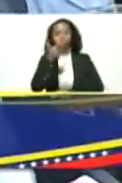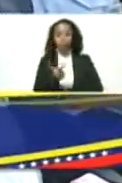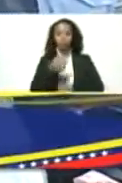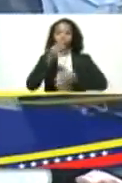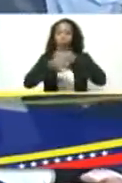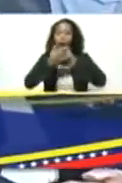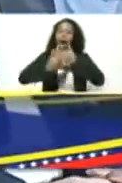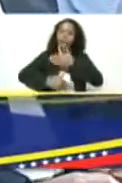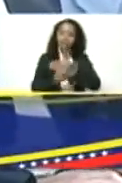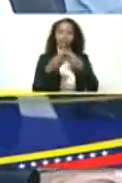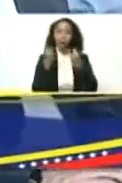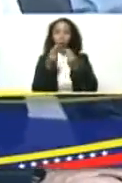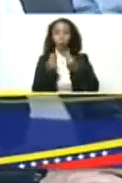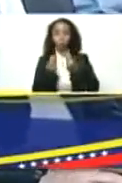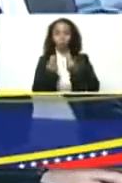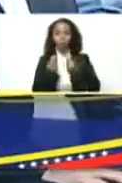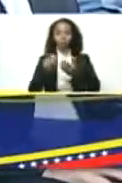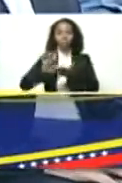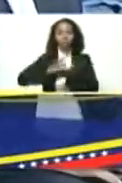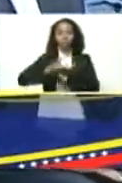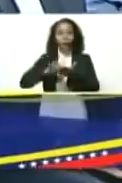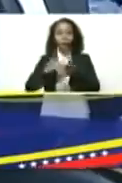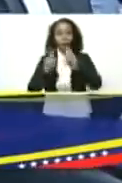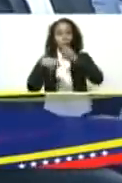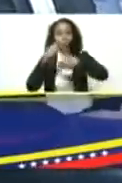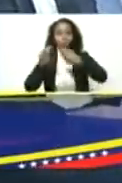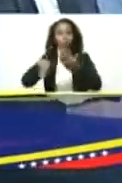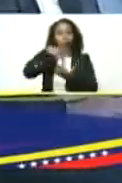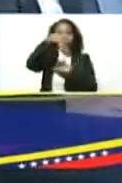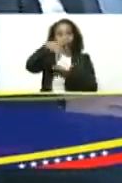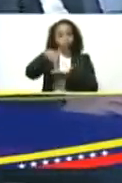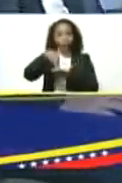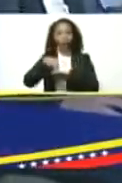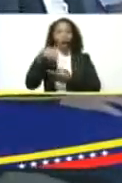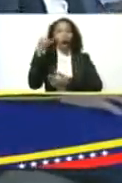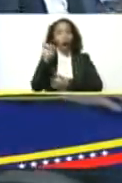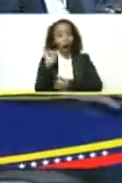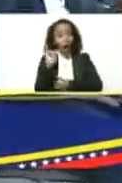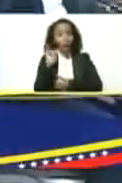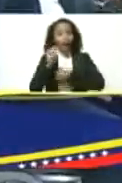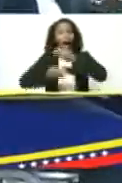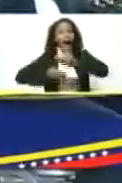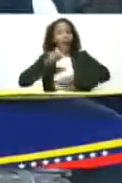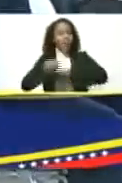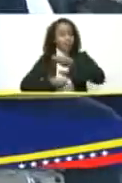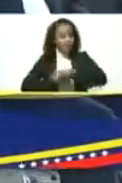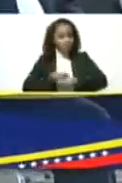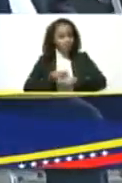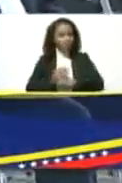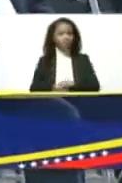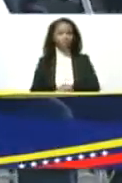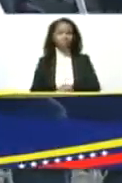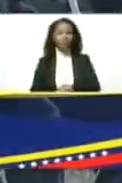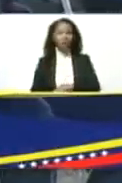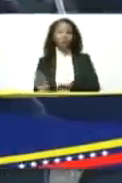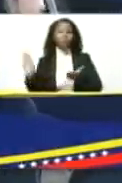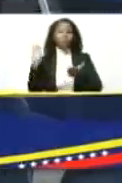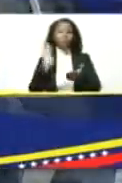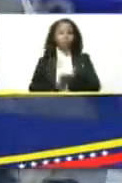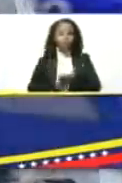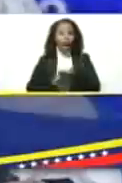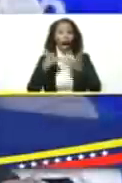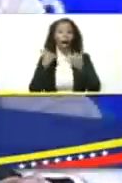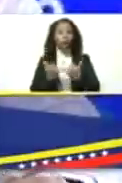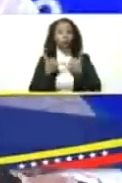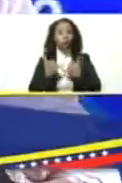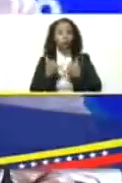hacia la economía digital. El comercio nacional tiene que garantizar el ponernos al día